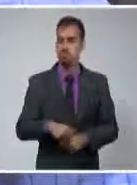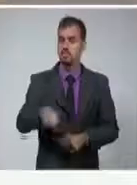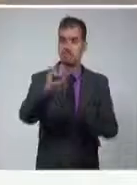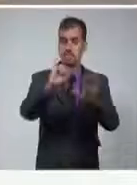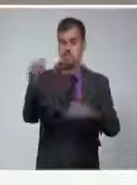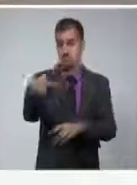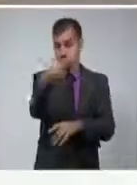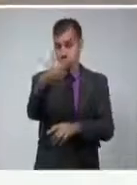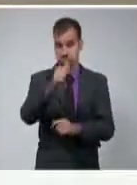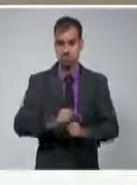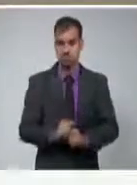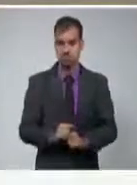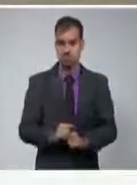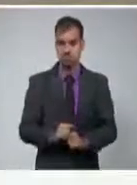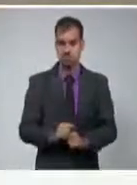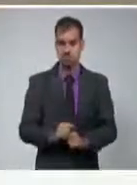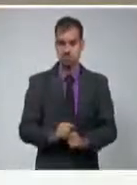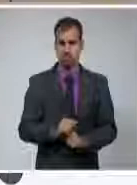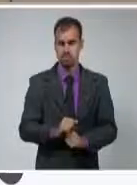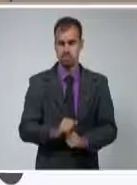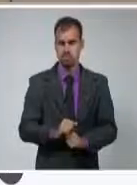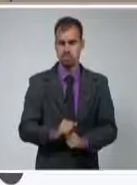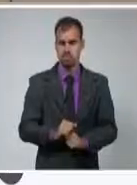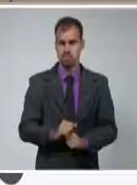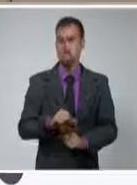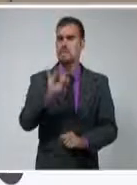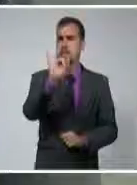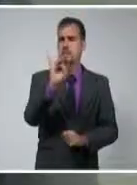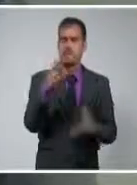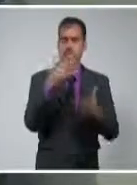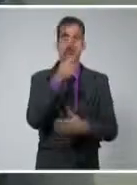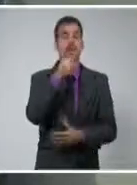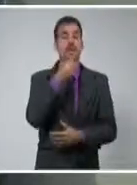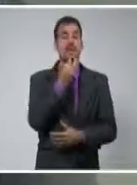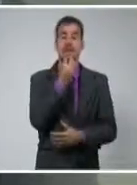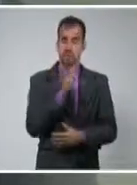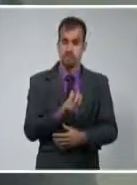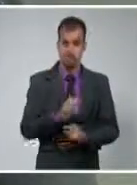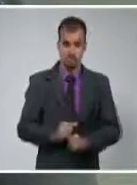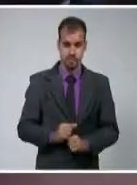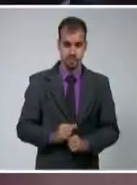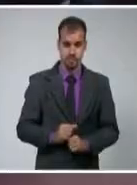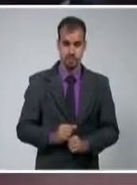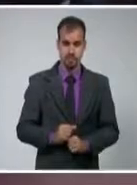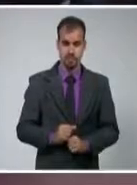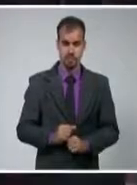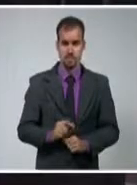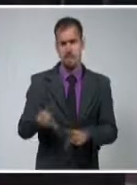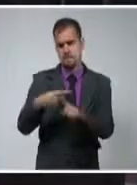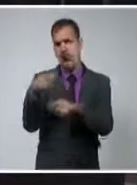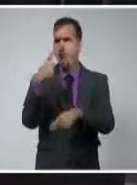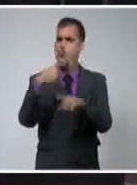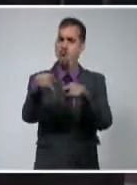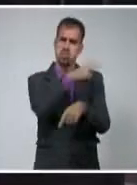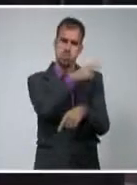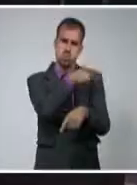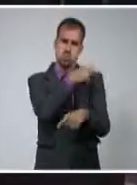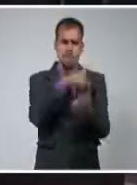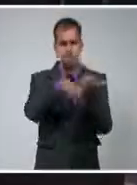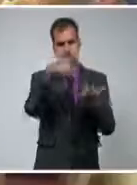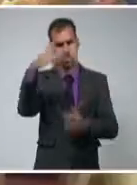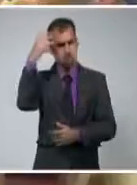Mesa y el comandante de la Revolución, Ramiro Valdés Menéndez. Además, fueron elegidos otros dirigentes del partido, el gobierno, la